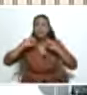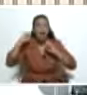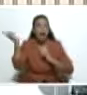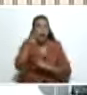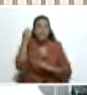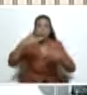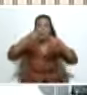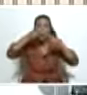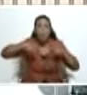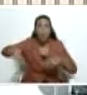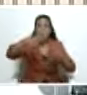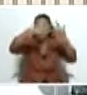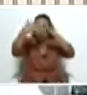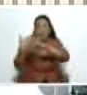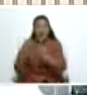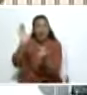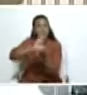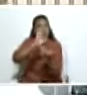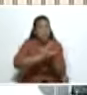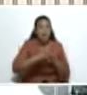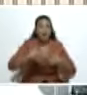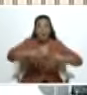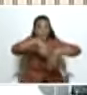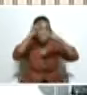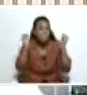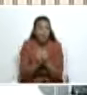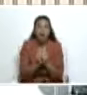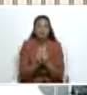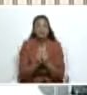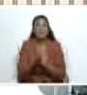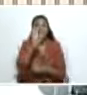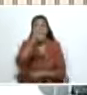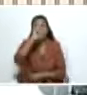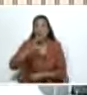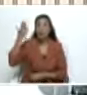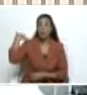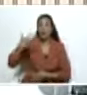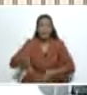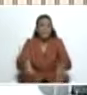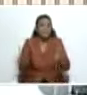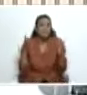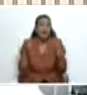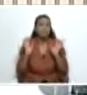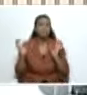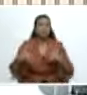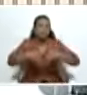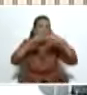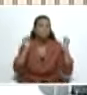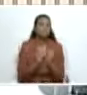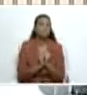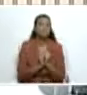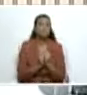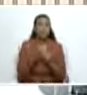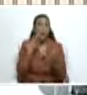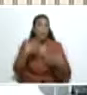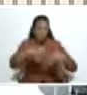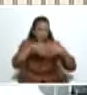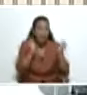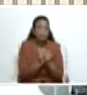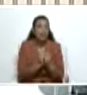de los pueblos, de los barrios, de las ciudades. Fue la batalla que dimos todos y ganamos esa batalla. Y porque